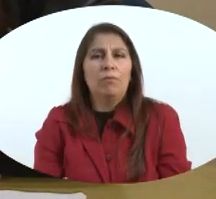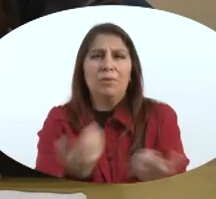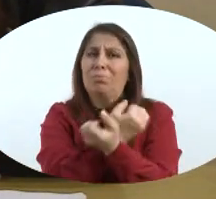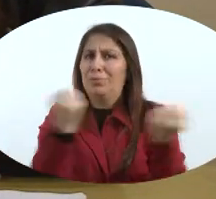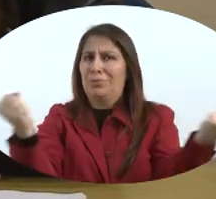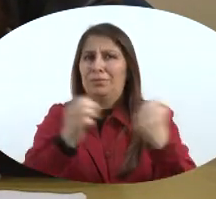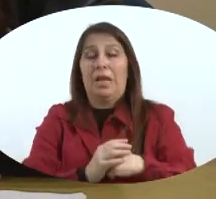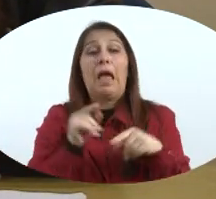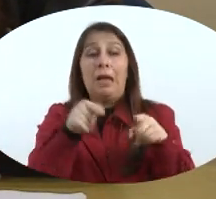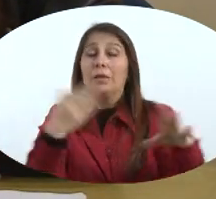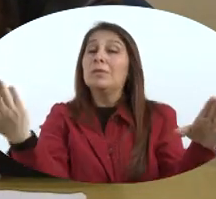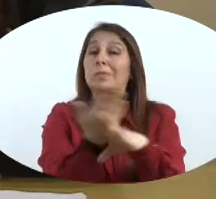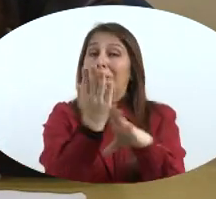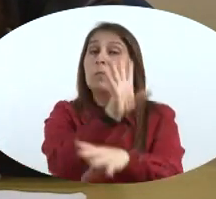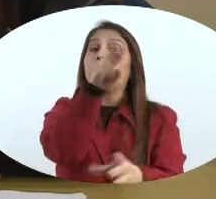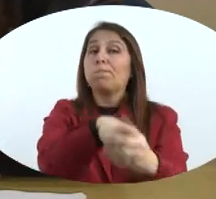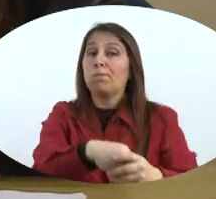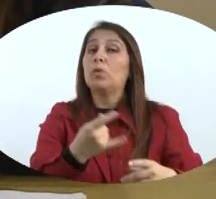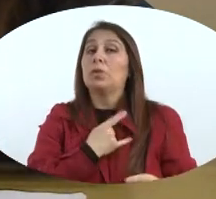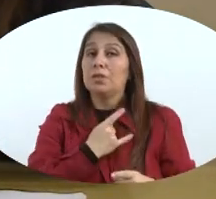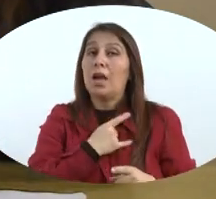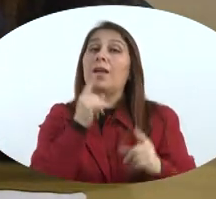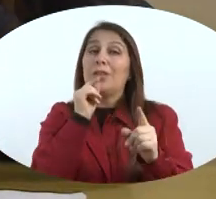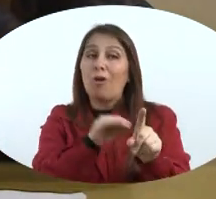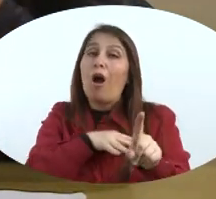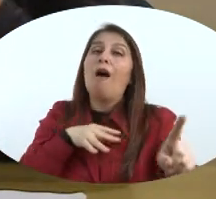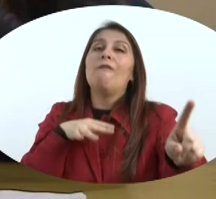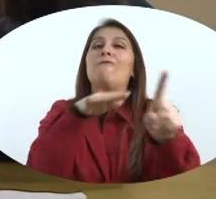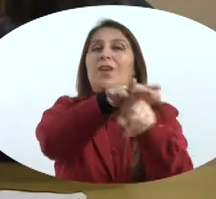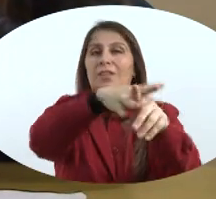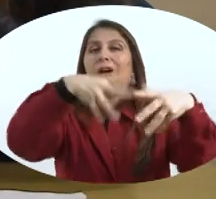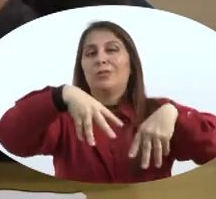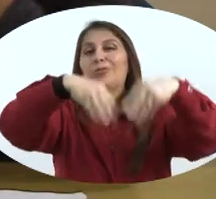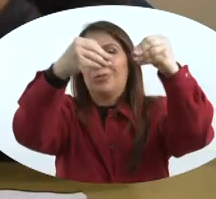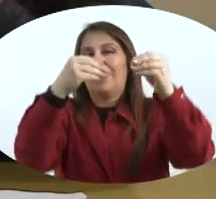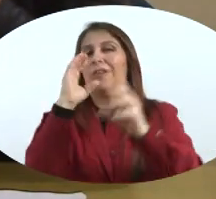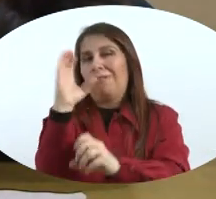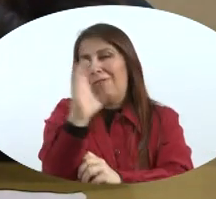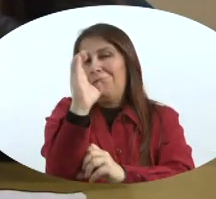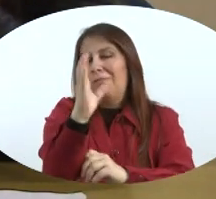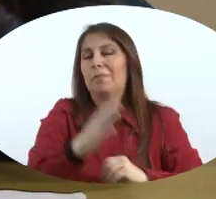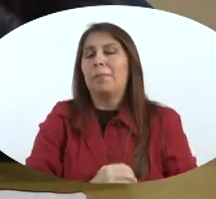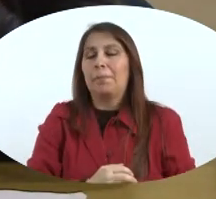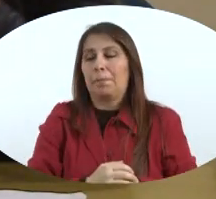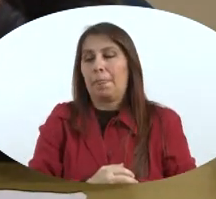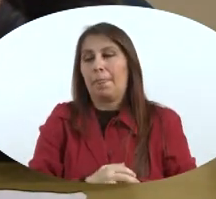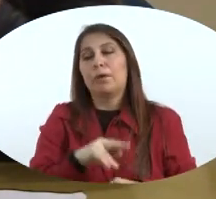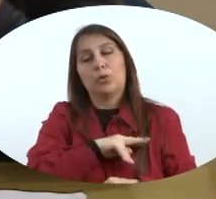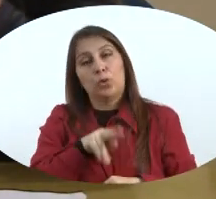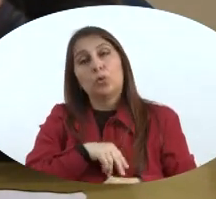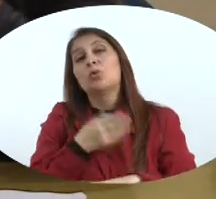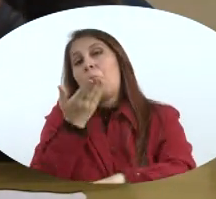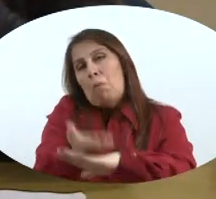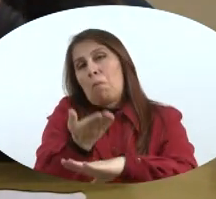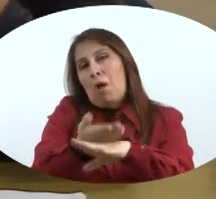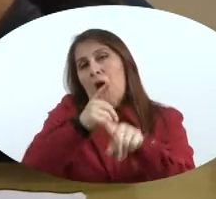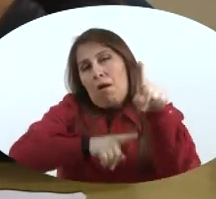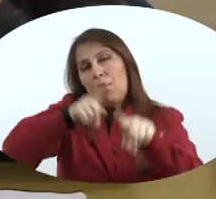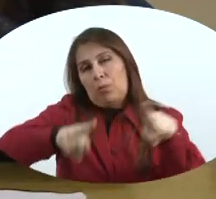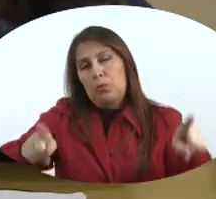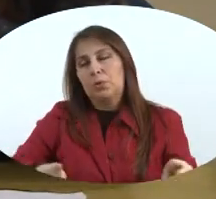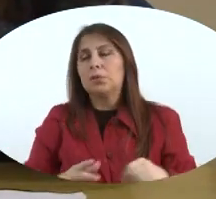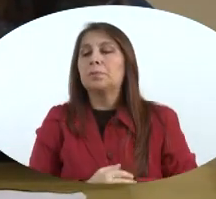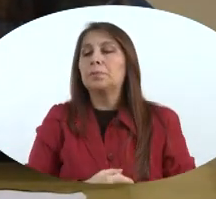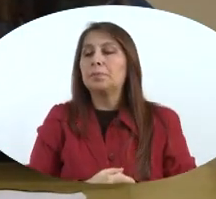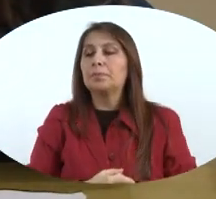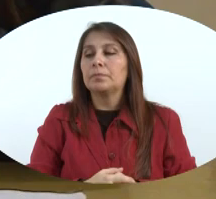en la universidad y que en última réplica en la sociedad colombiana luego acá nosotros tenemos algunas propuestas respecto a esto y es que